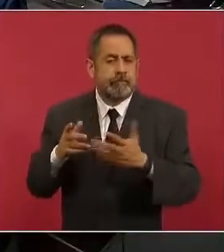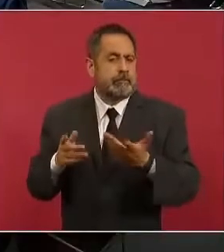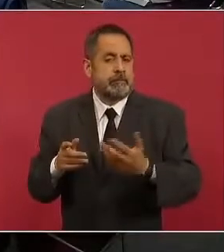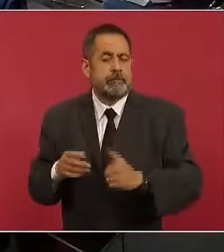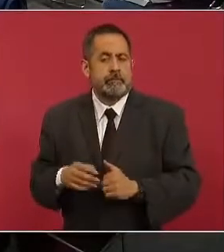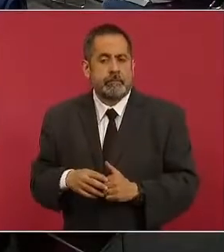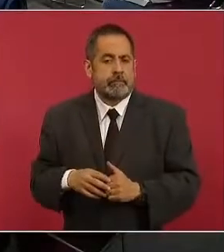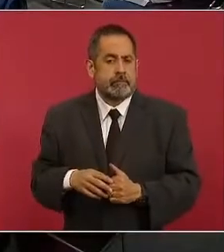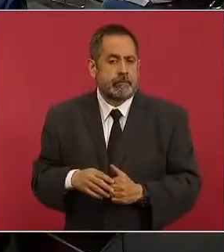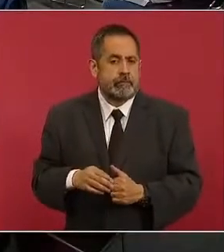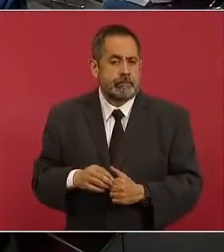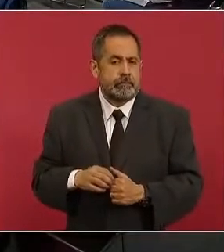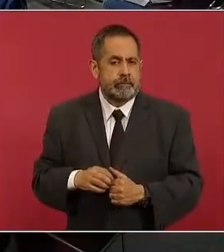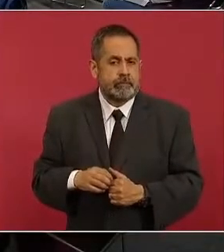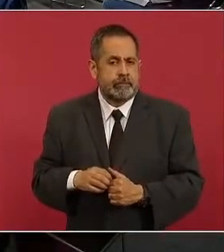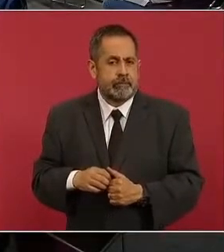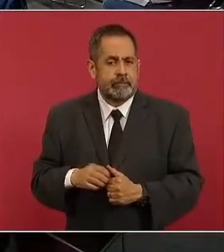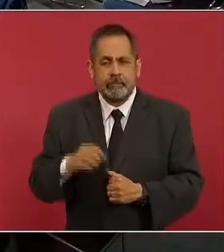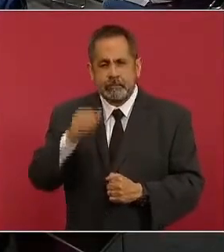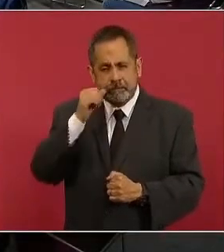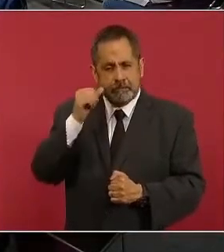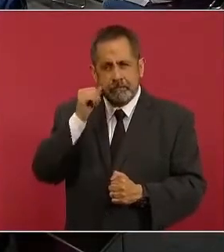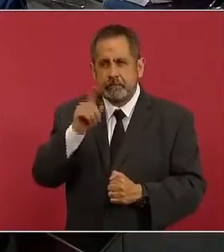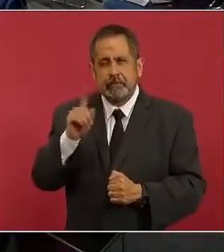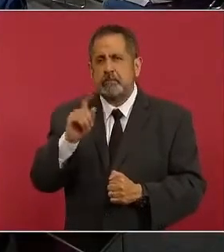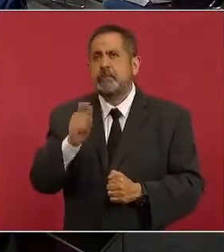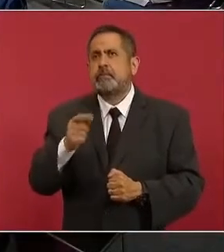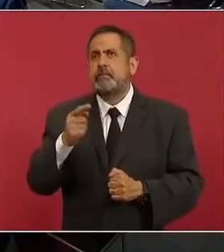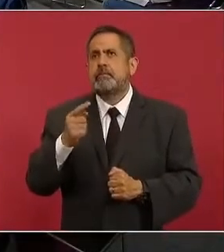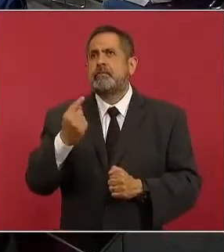no los que vinieron ayer, sino